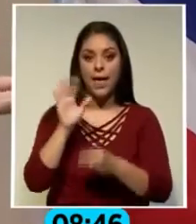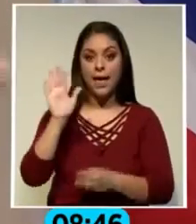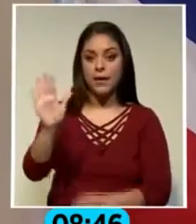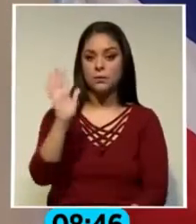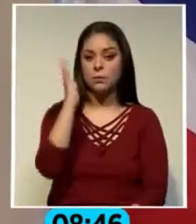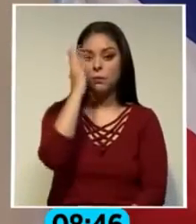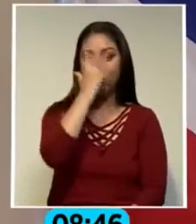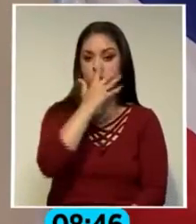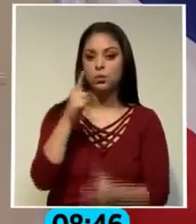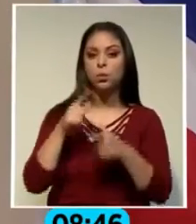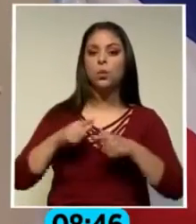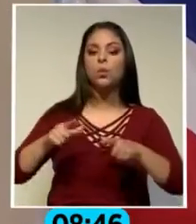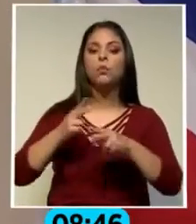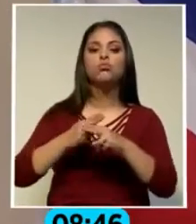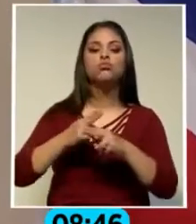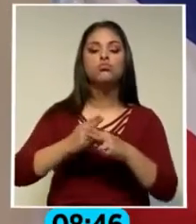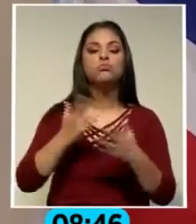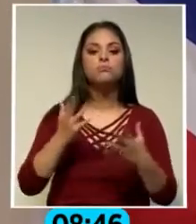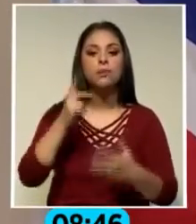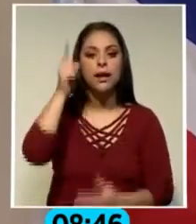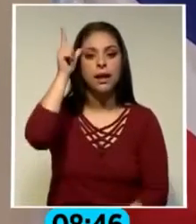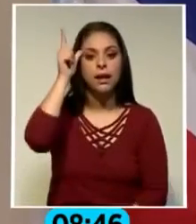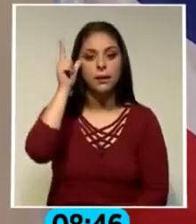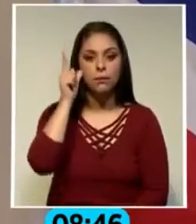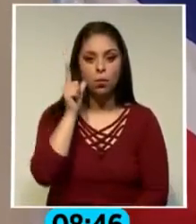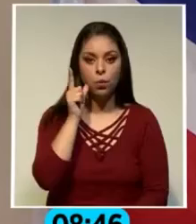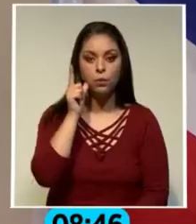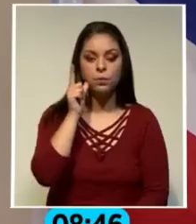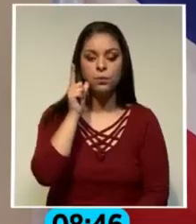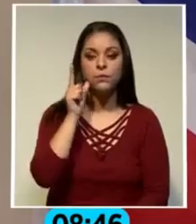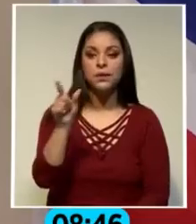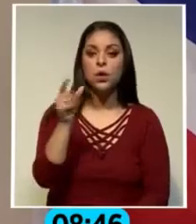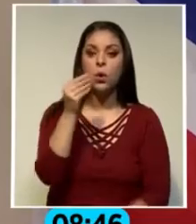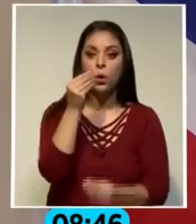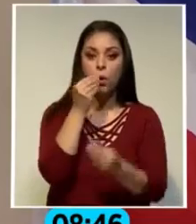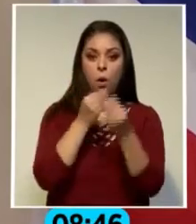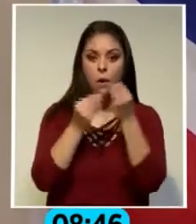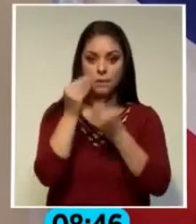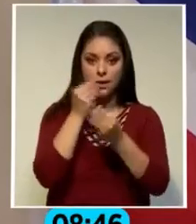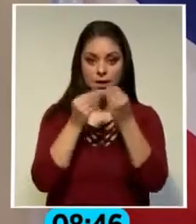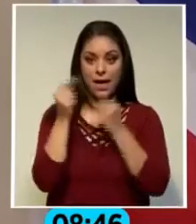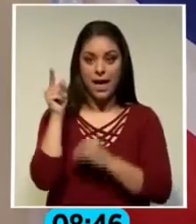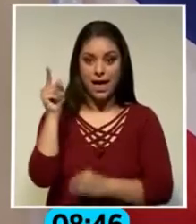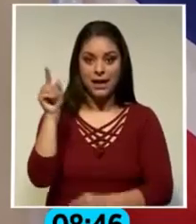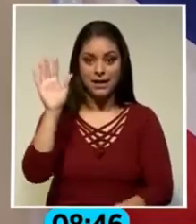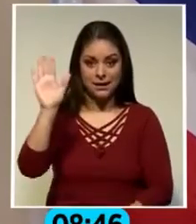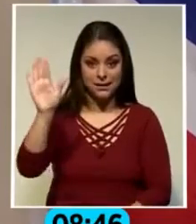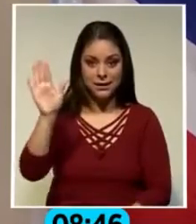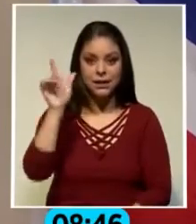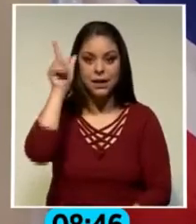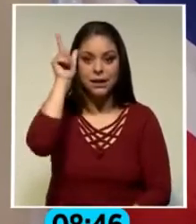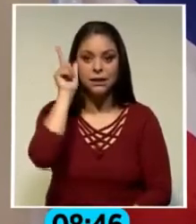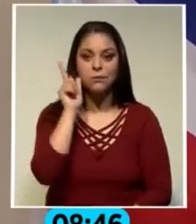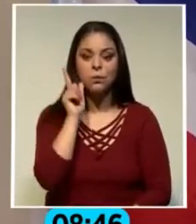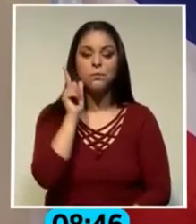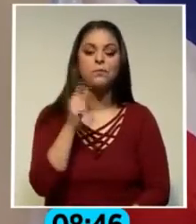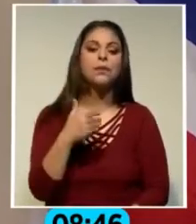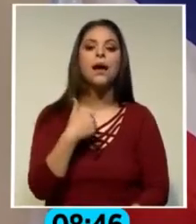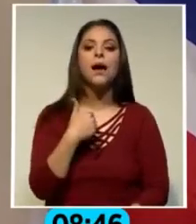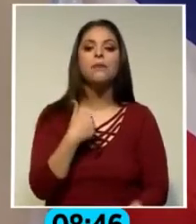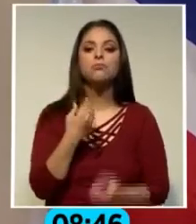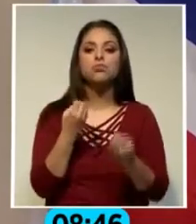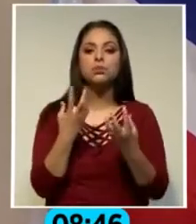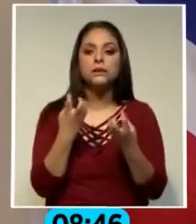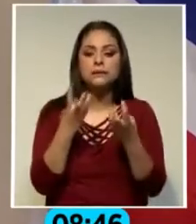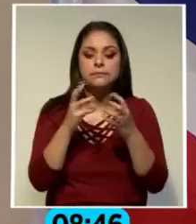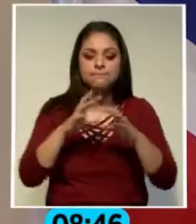llama Limón. Esta gastronomía o la comida de este lugar... La comida de este lugar tiene un montón de